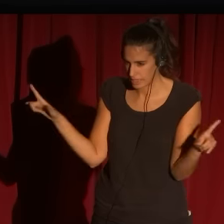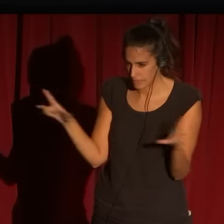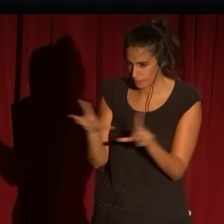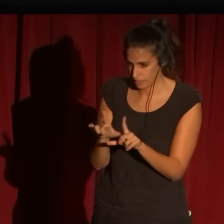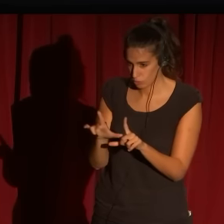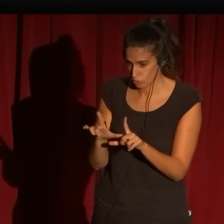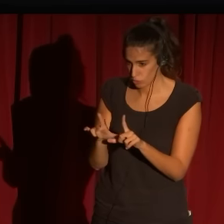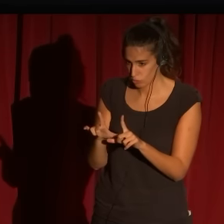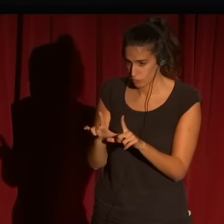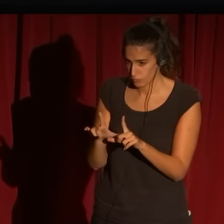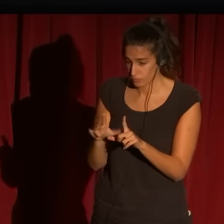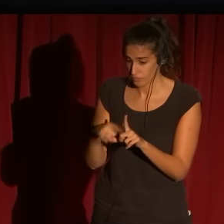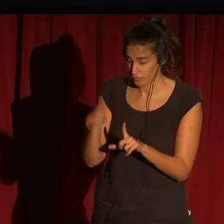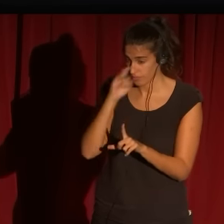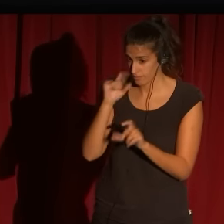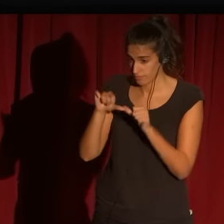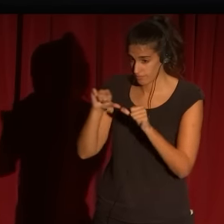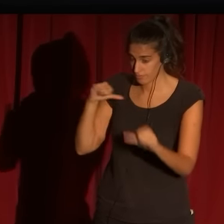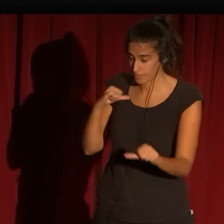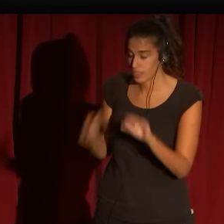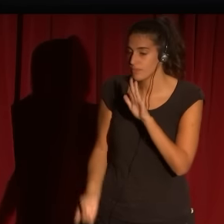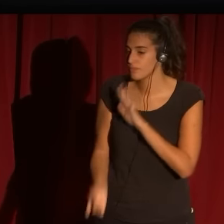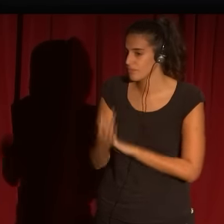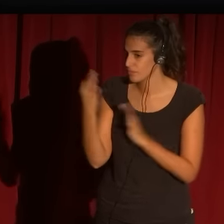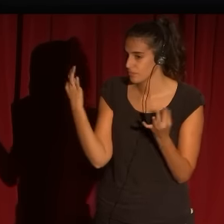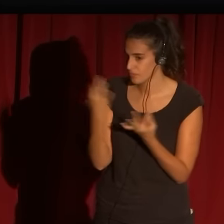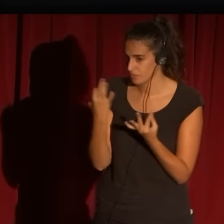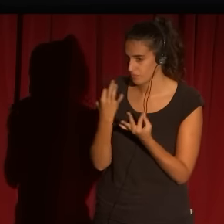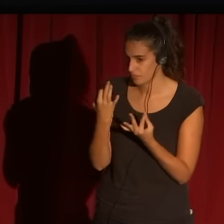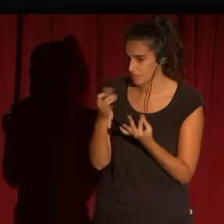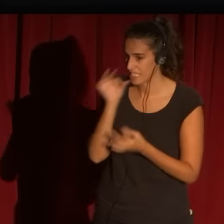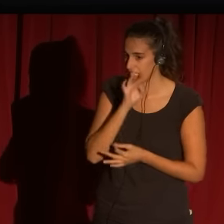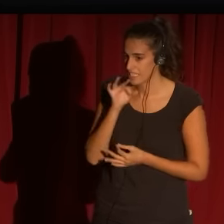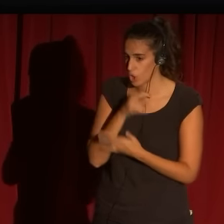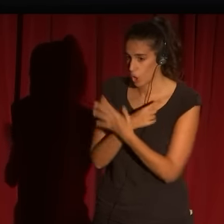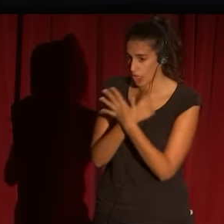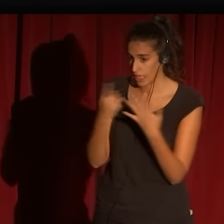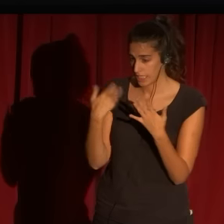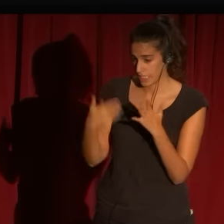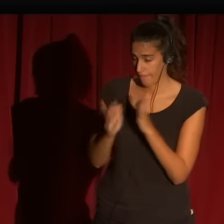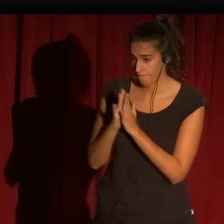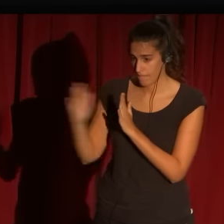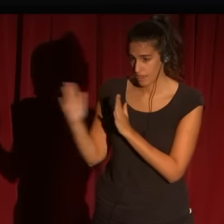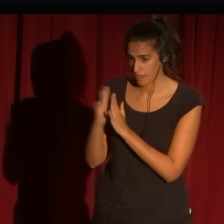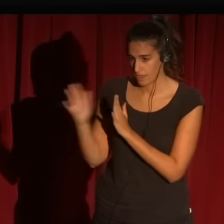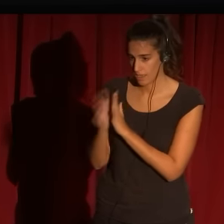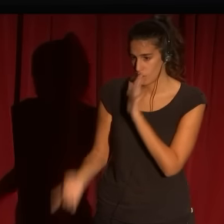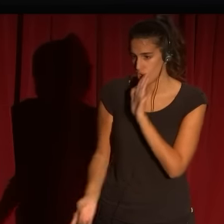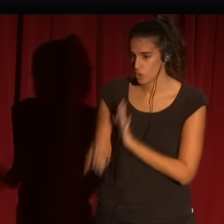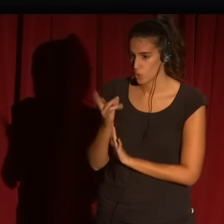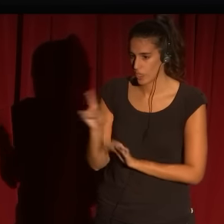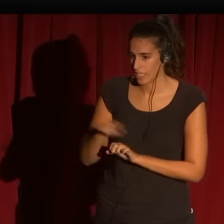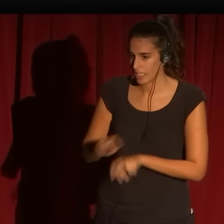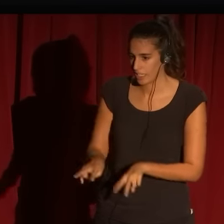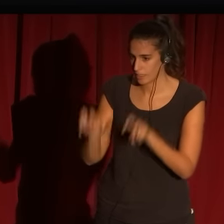eh en la antigüedad surge muy en los últimos años del siglo XV este nuevo género de pintura un nuevo